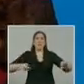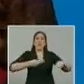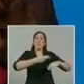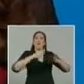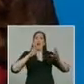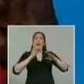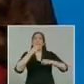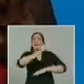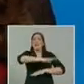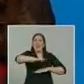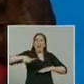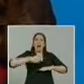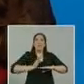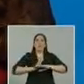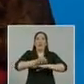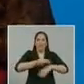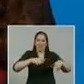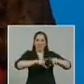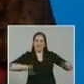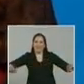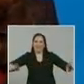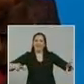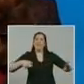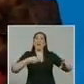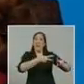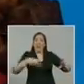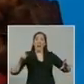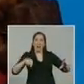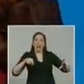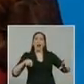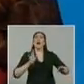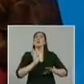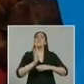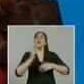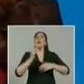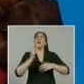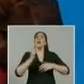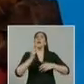y cantando el himno nacional impedían el remate de los campos.